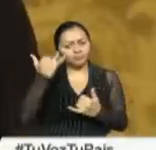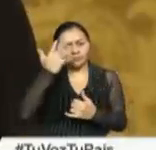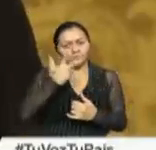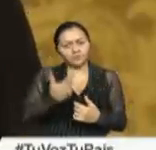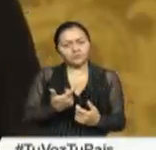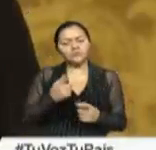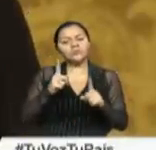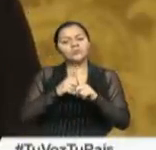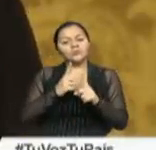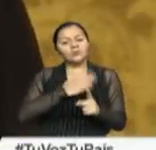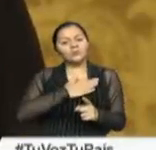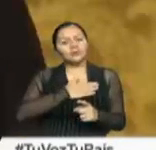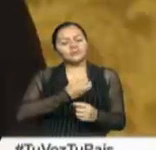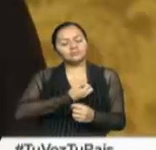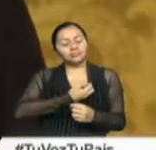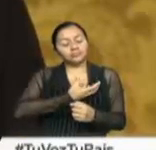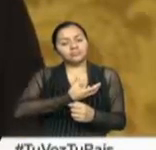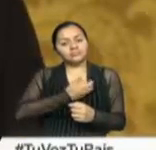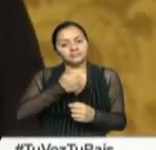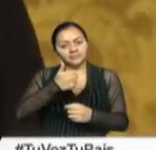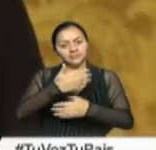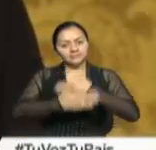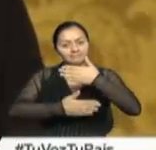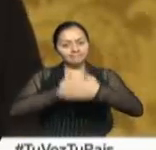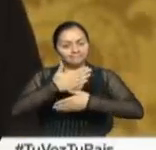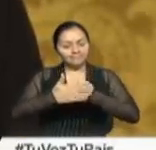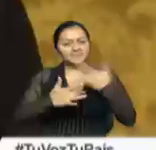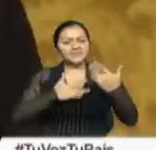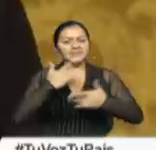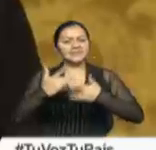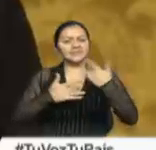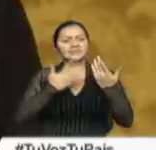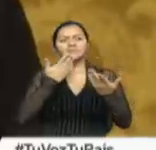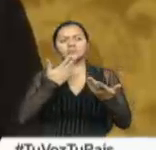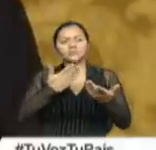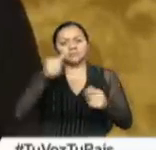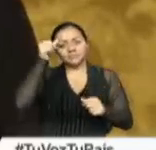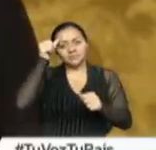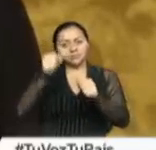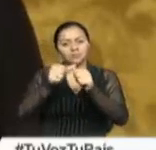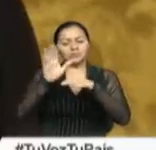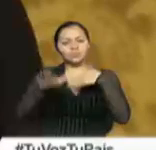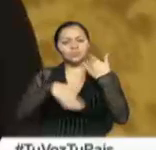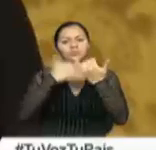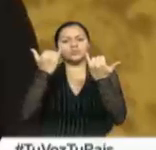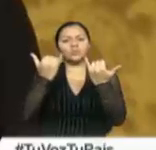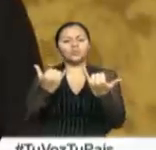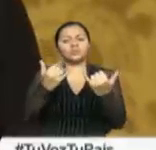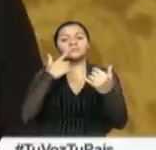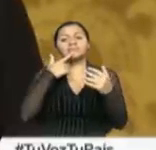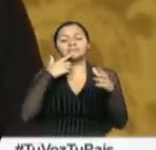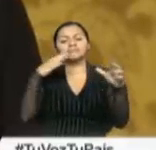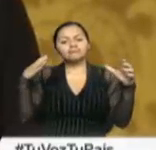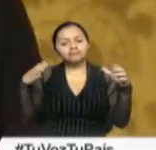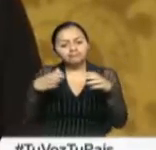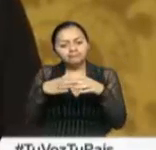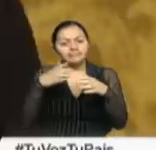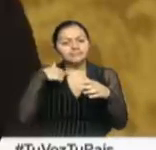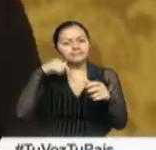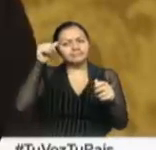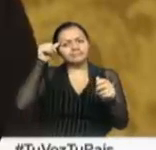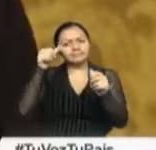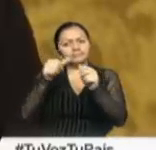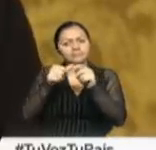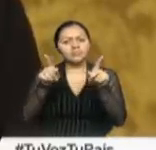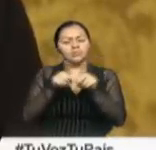nos hace vibrar el corazón al sentir la presencia de recuerdos gratos que vienen a la mente en